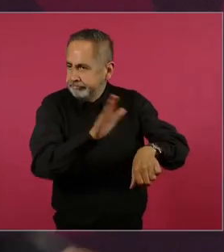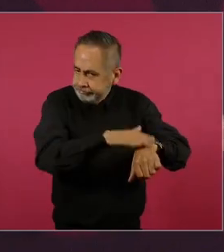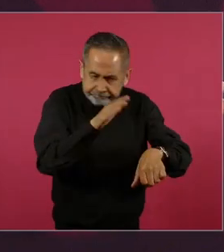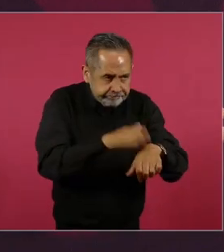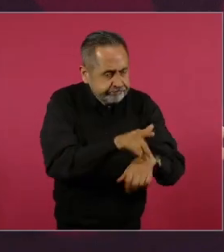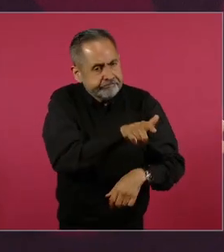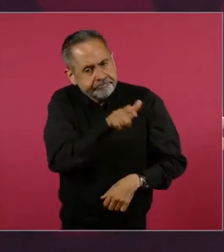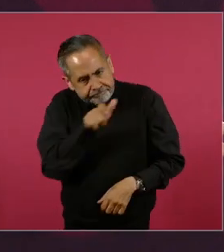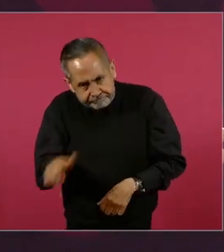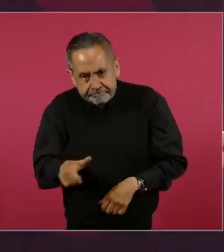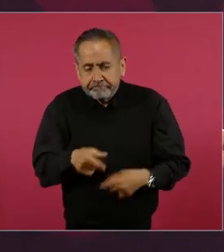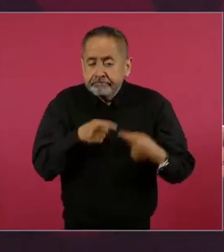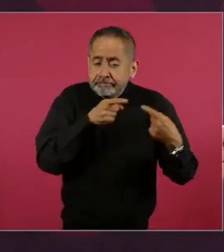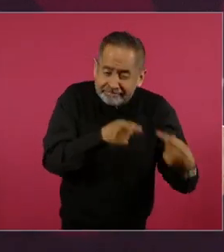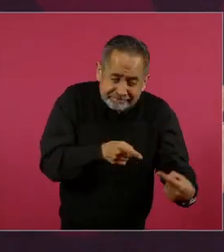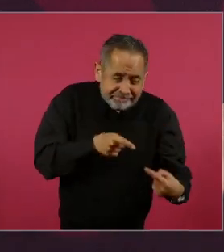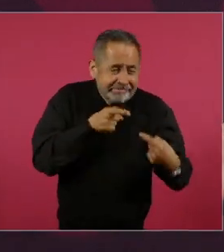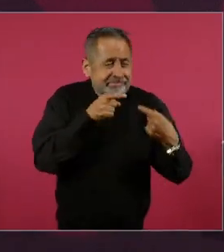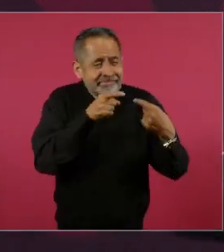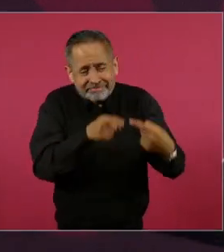y